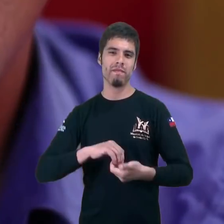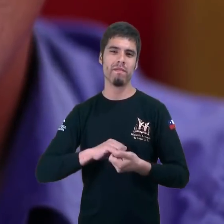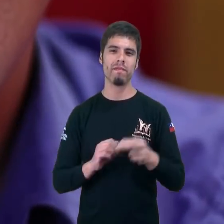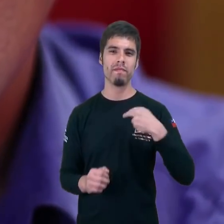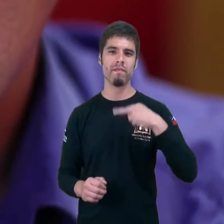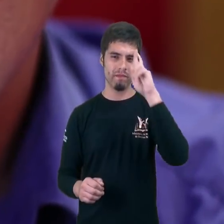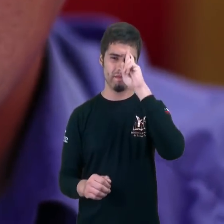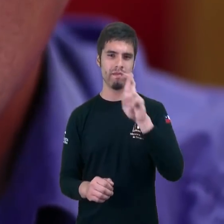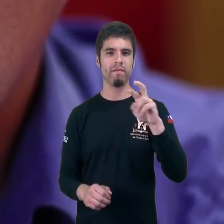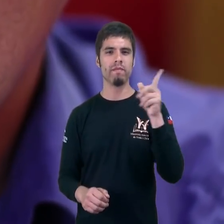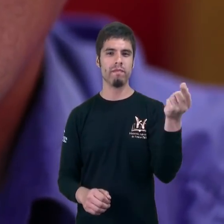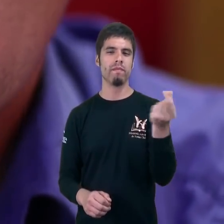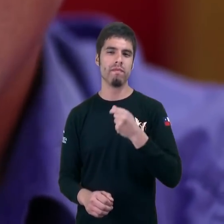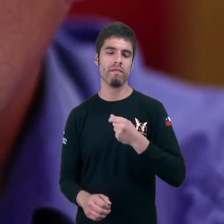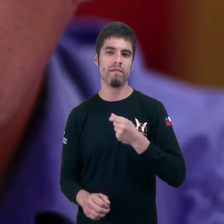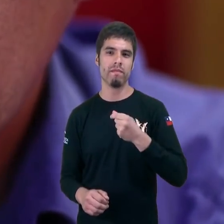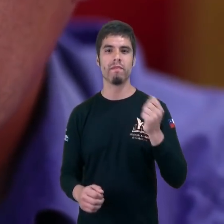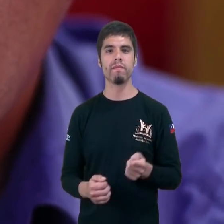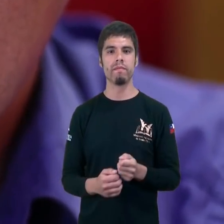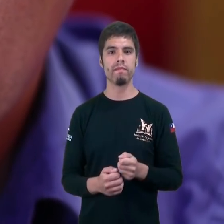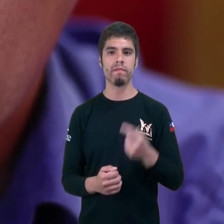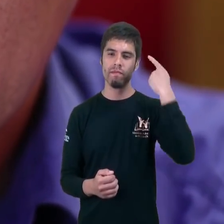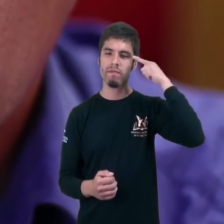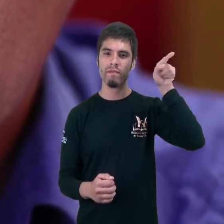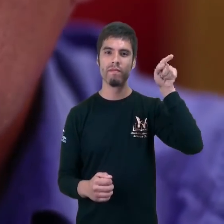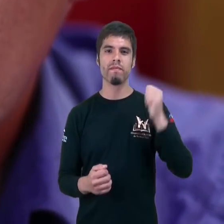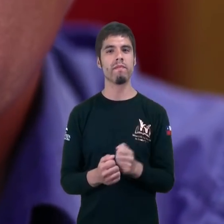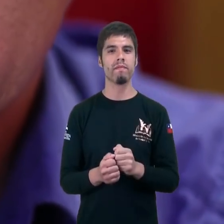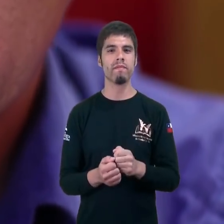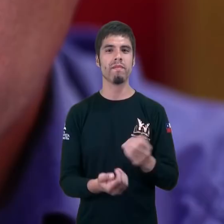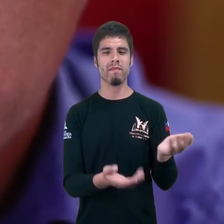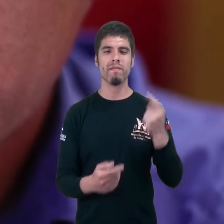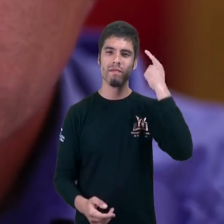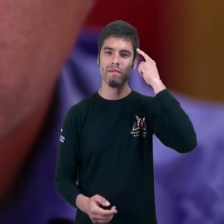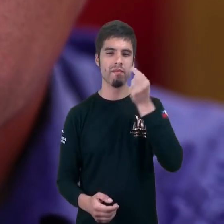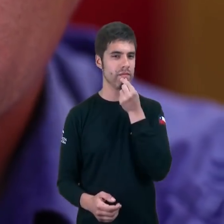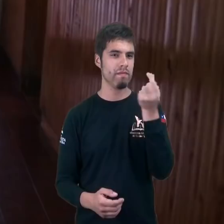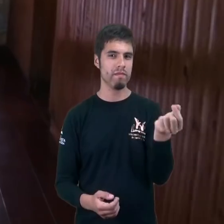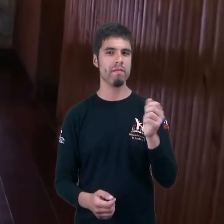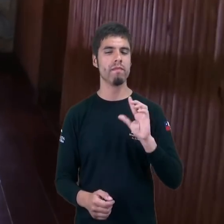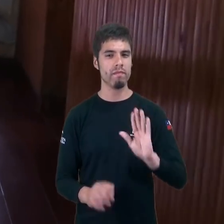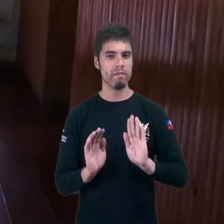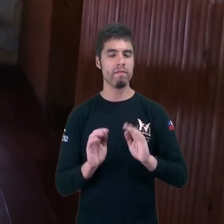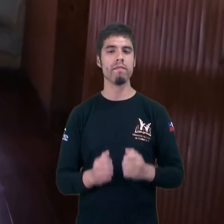yo respeto su decisión y lo que usted me esté exponiendo, pero déjeme pensar y después le aviso.